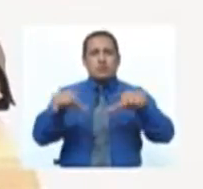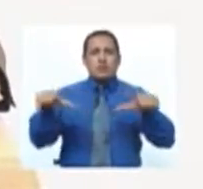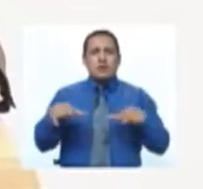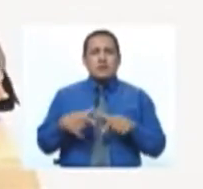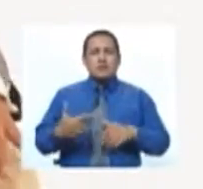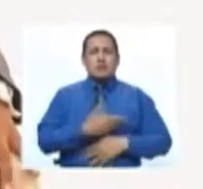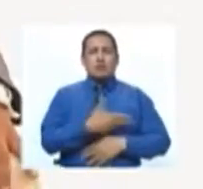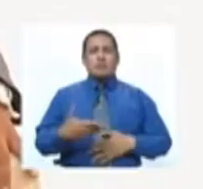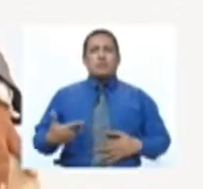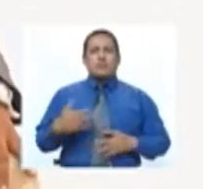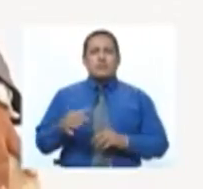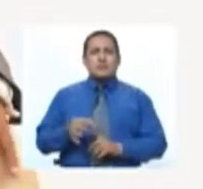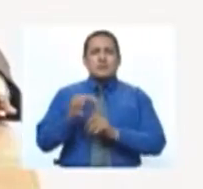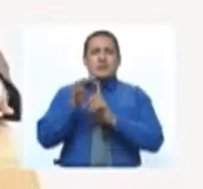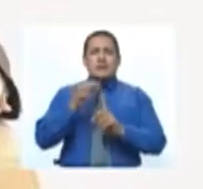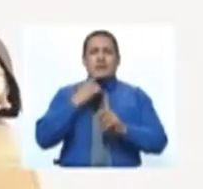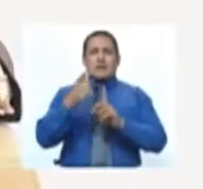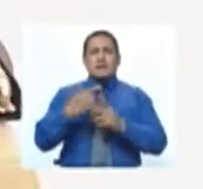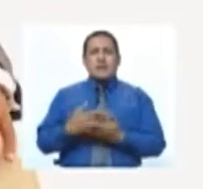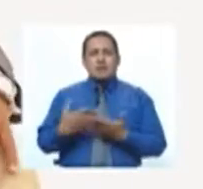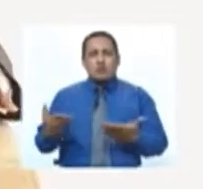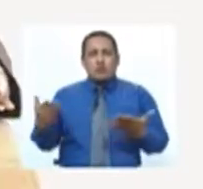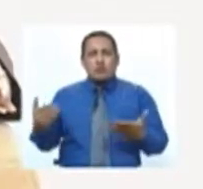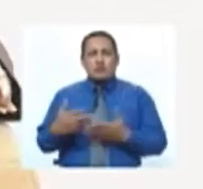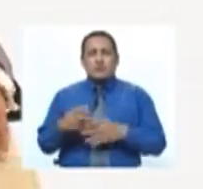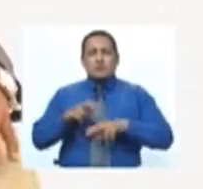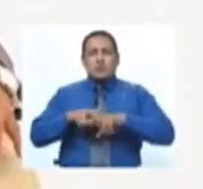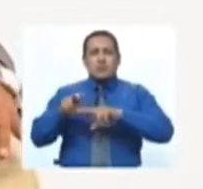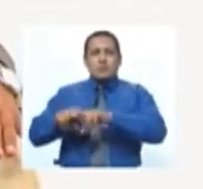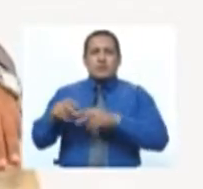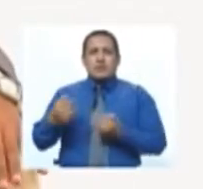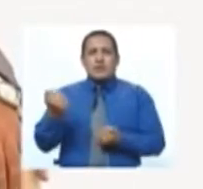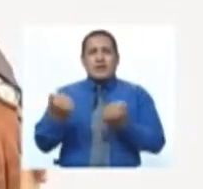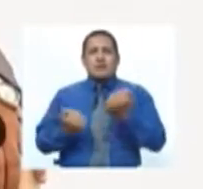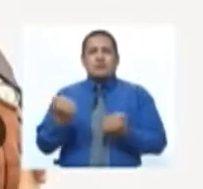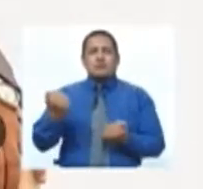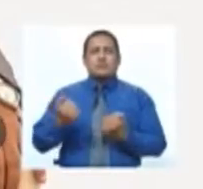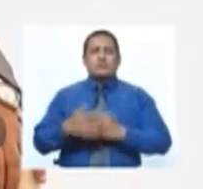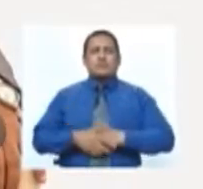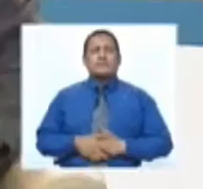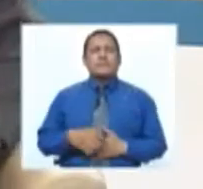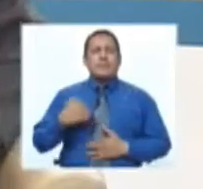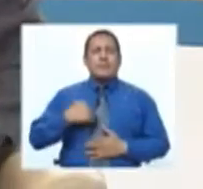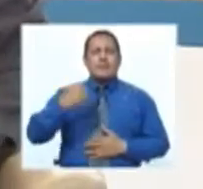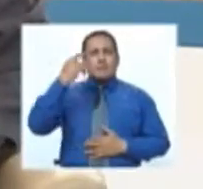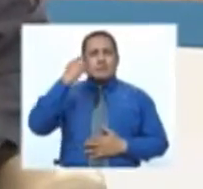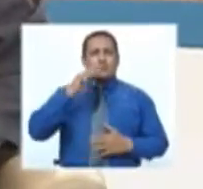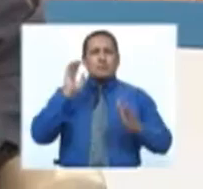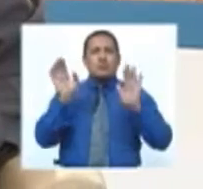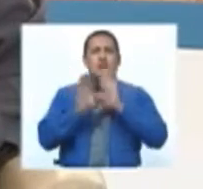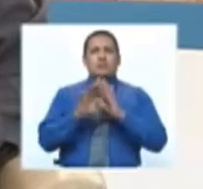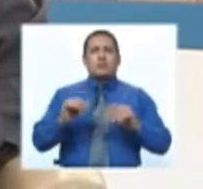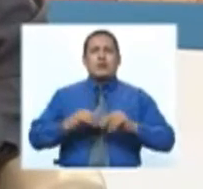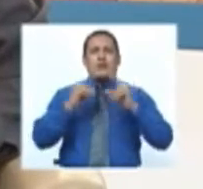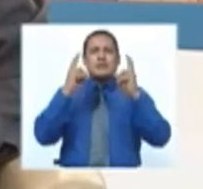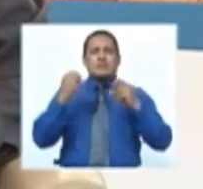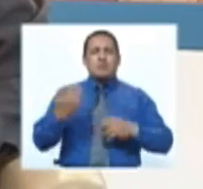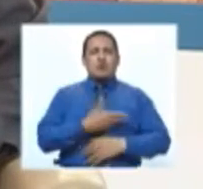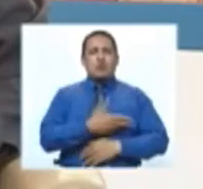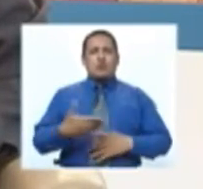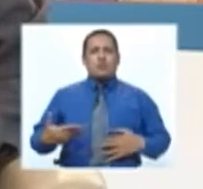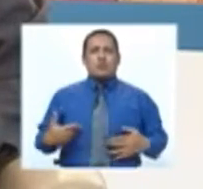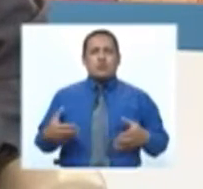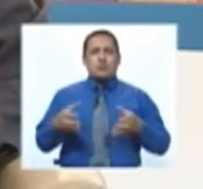ámbito del Estado, principalmente son los equipos, los muebles y las unidades vehiculares. Pensemos, por ejemplo, en el Poder Ejecutivo. El